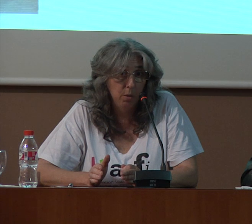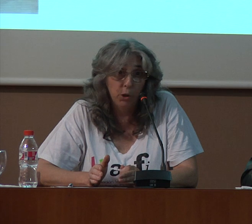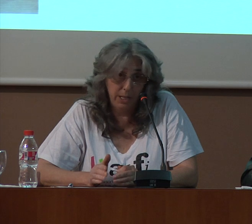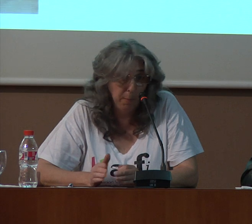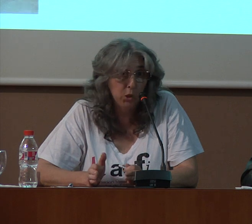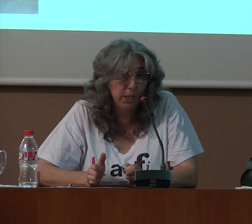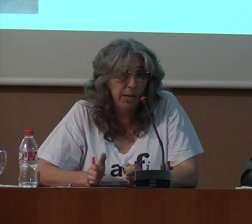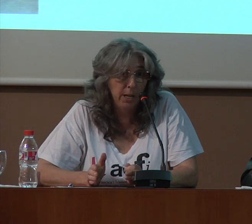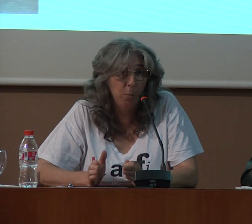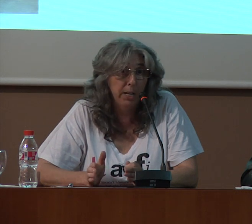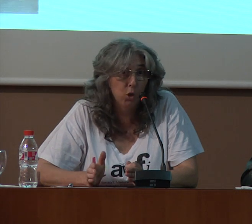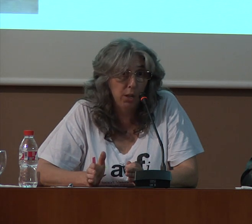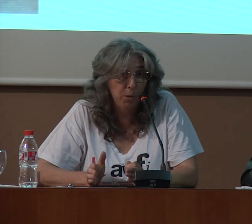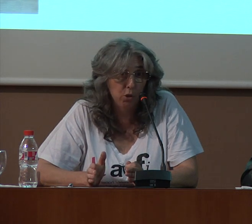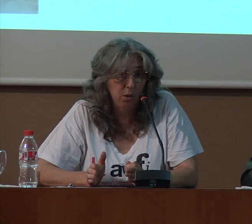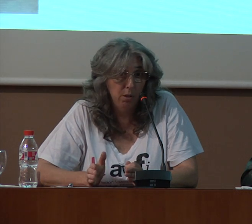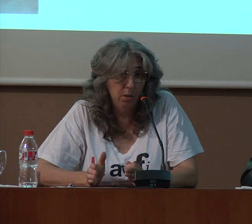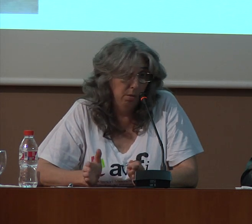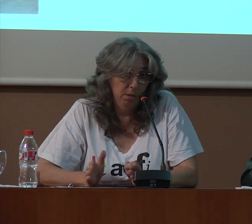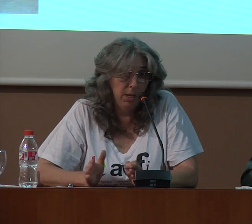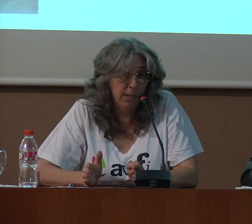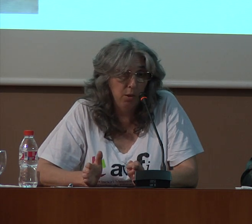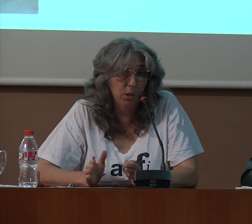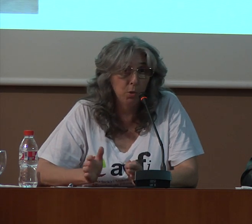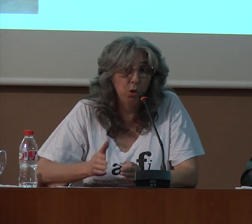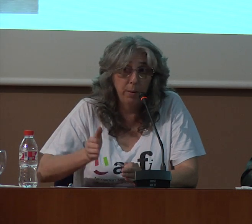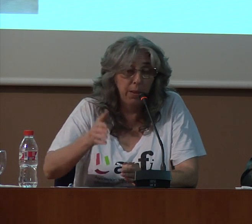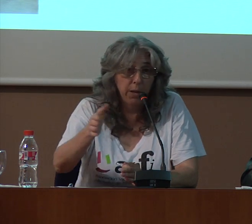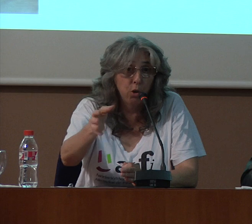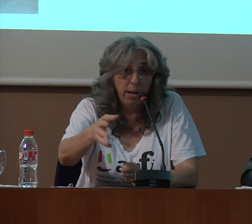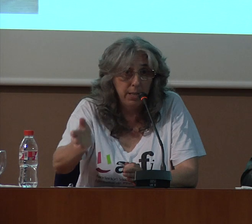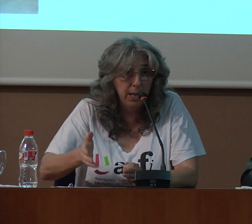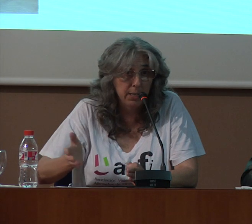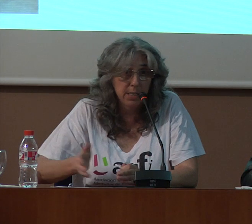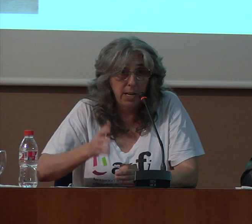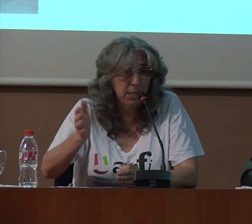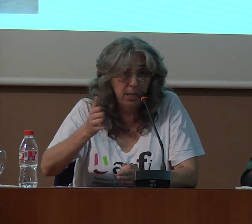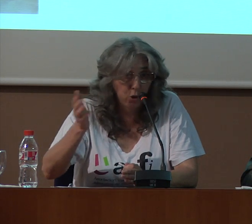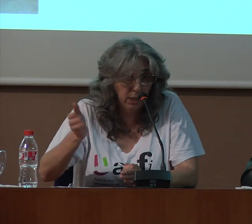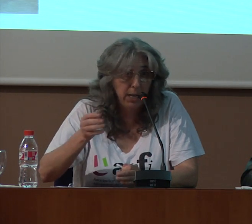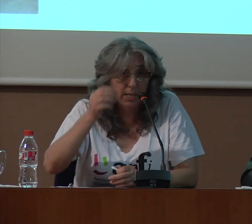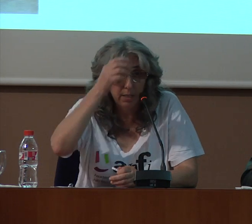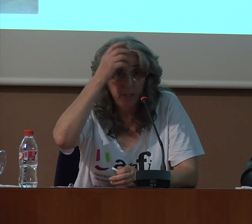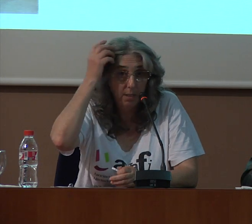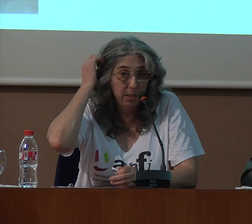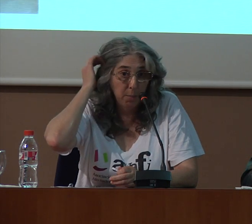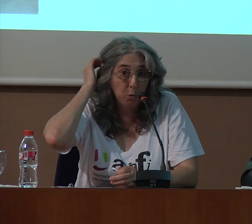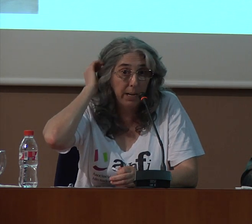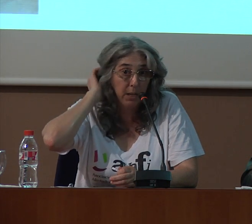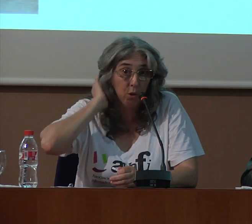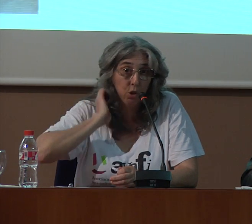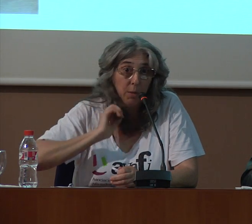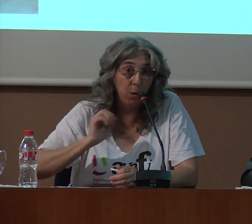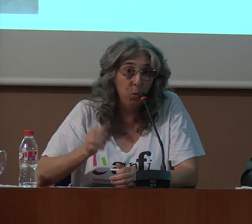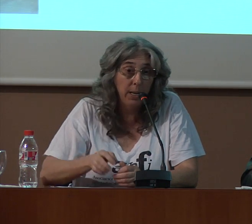ello, porque debemos de estar en ello, para eso estamos. Ya está, no estamos solo para hacer jornaditas de estas ni tonterías, estamos